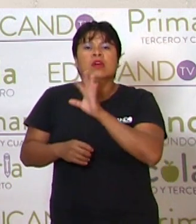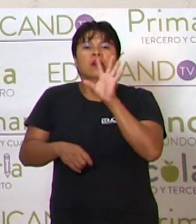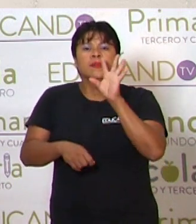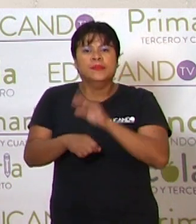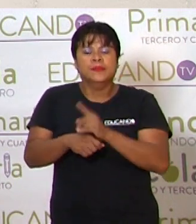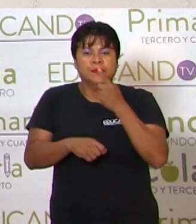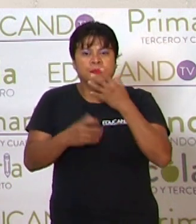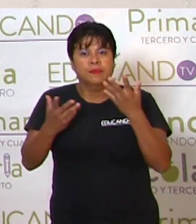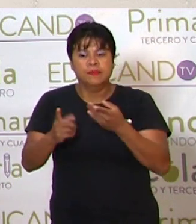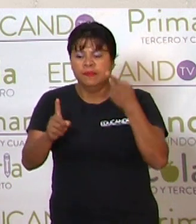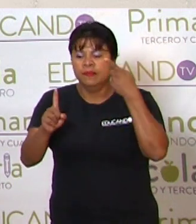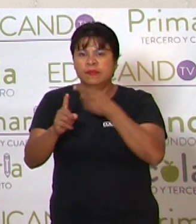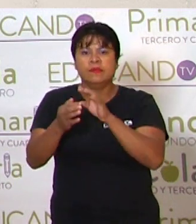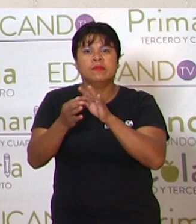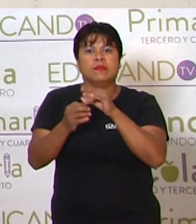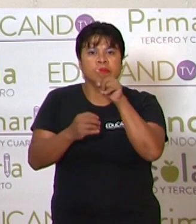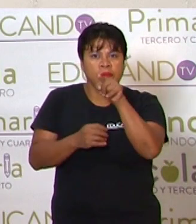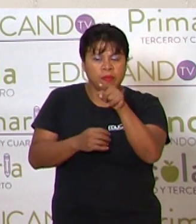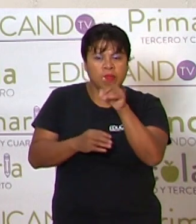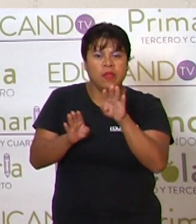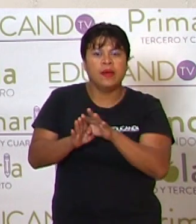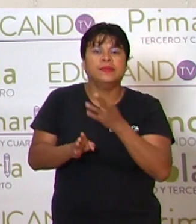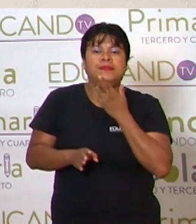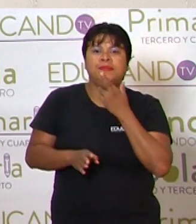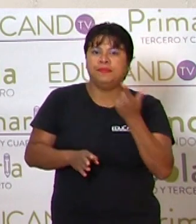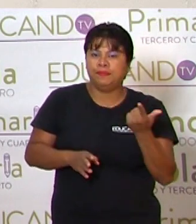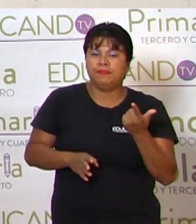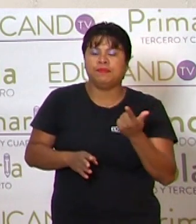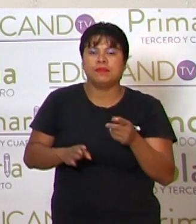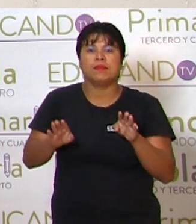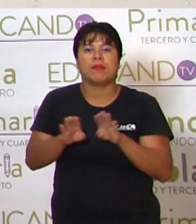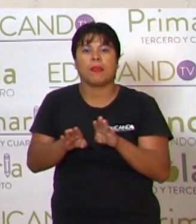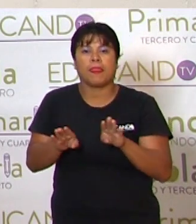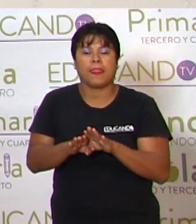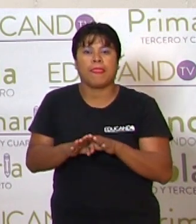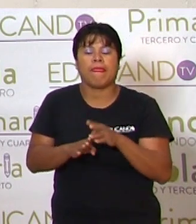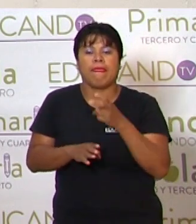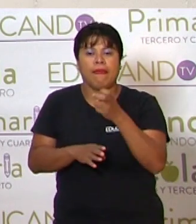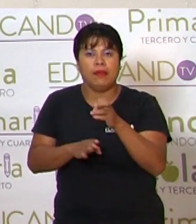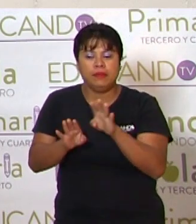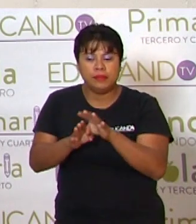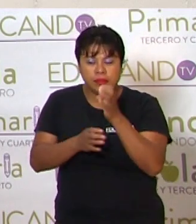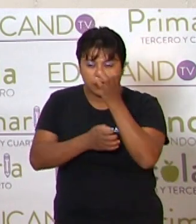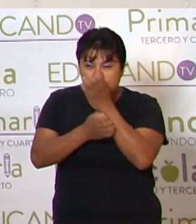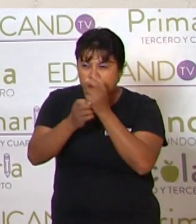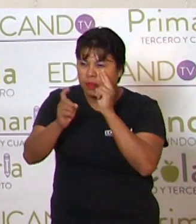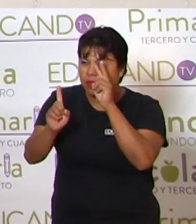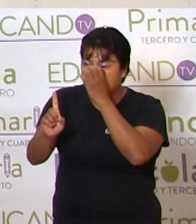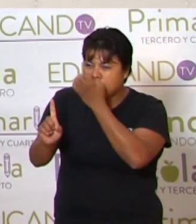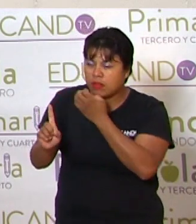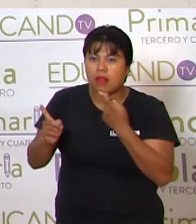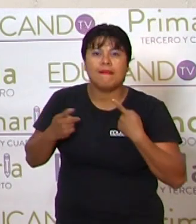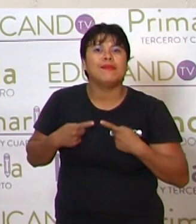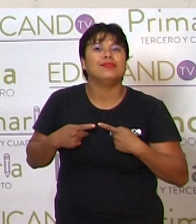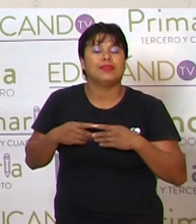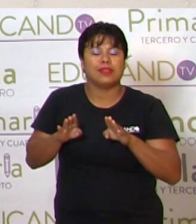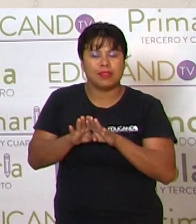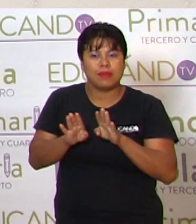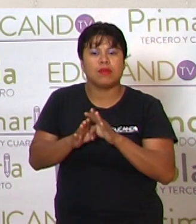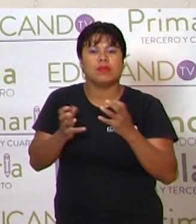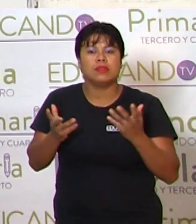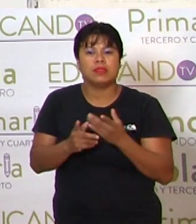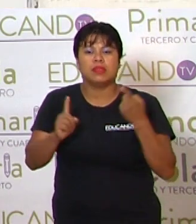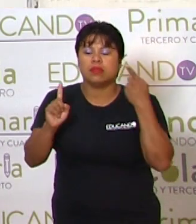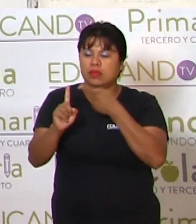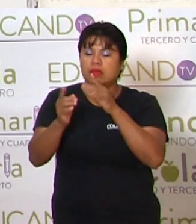va a permitir hacer referencia a ti de mejor forma como estás observando a la persona, pero también cómo